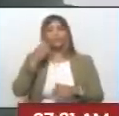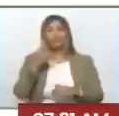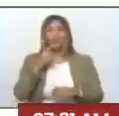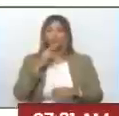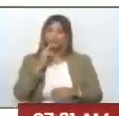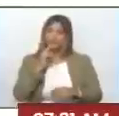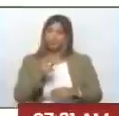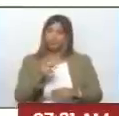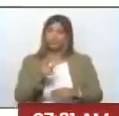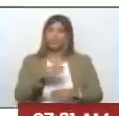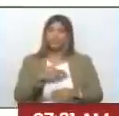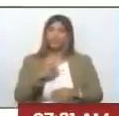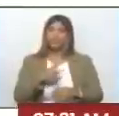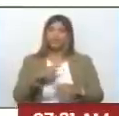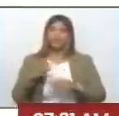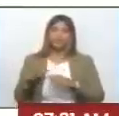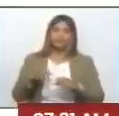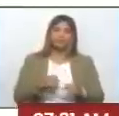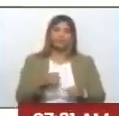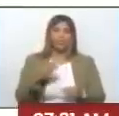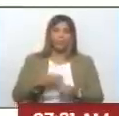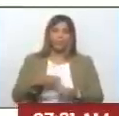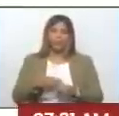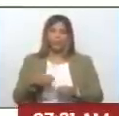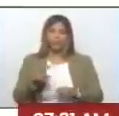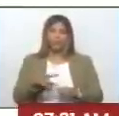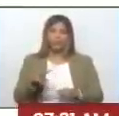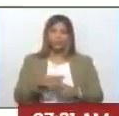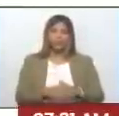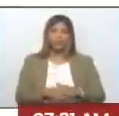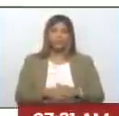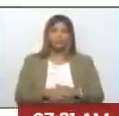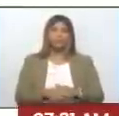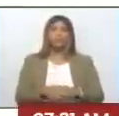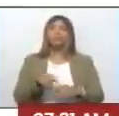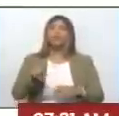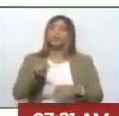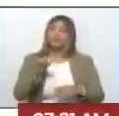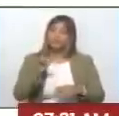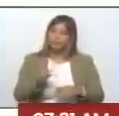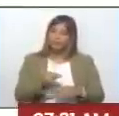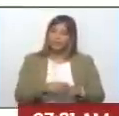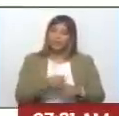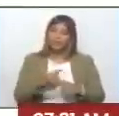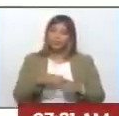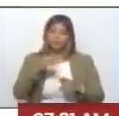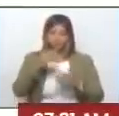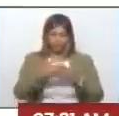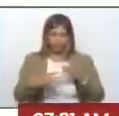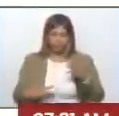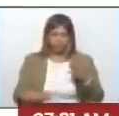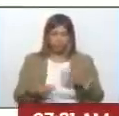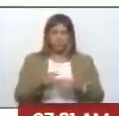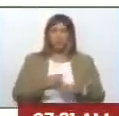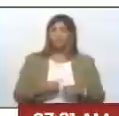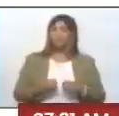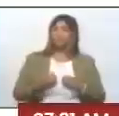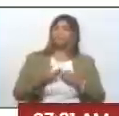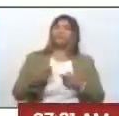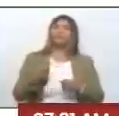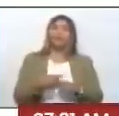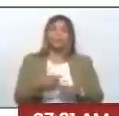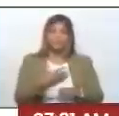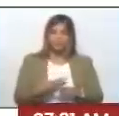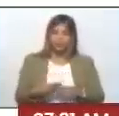que pretendió apoderarse del petróleo venezolano. Allí justamente tenemos la nota, dice: ante la confesión del expresidente de los